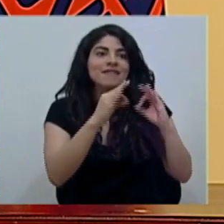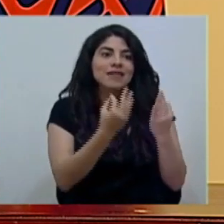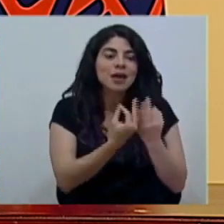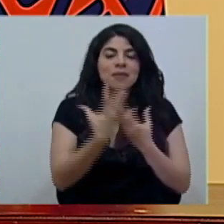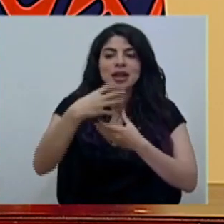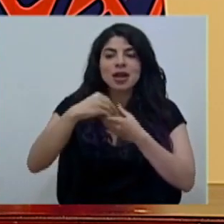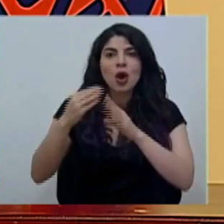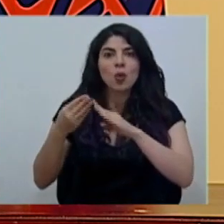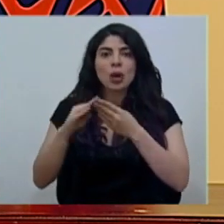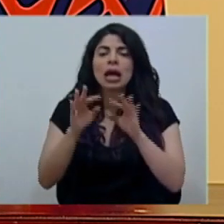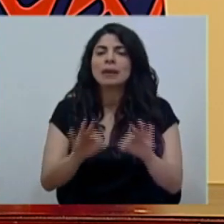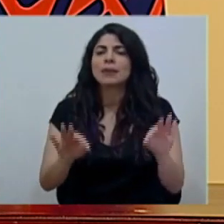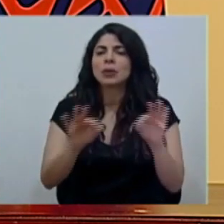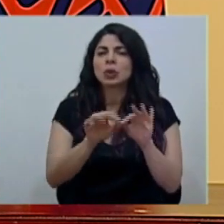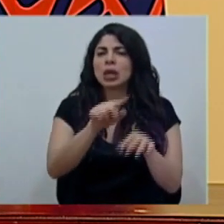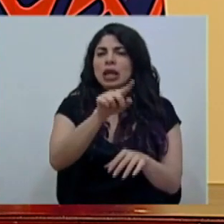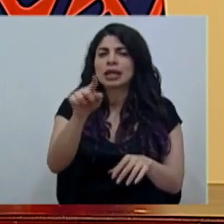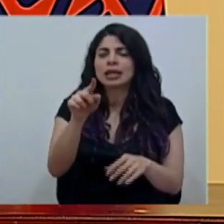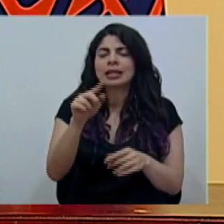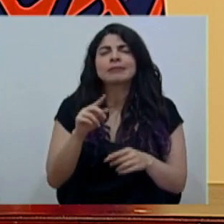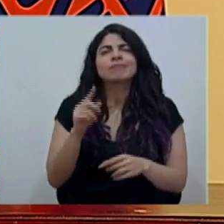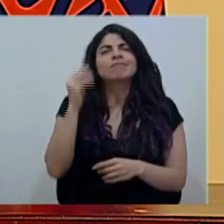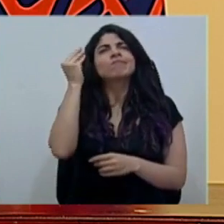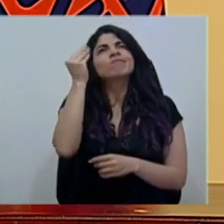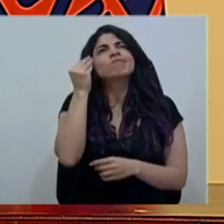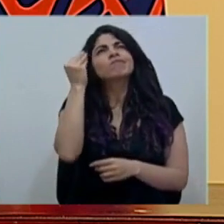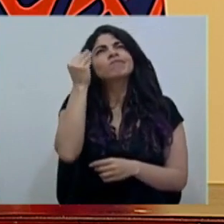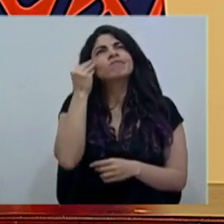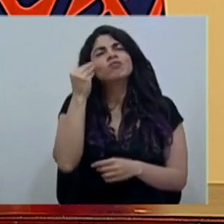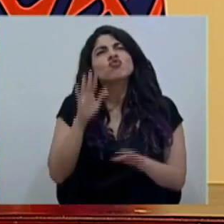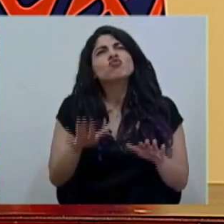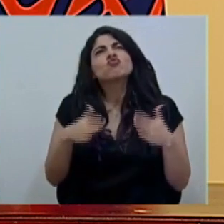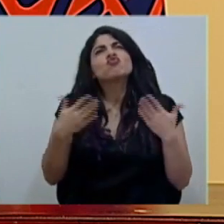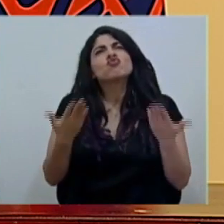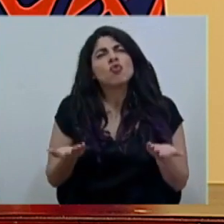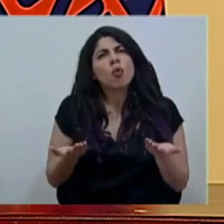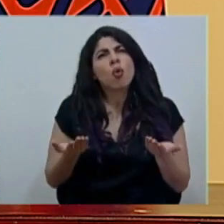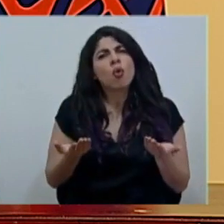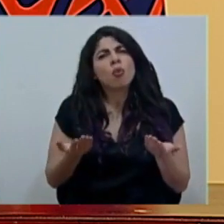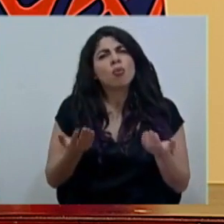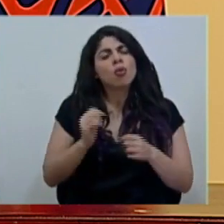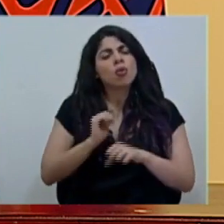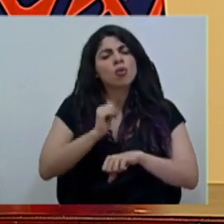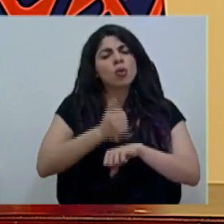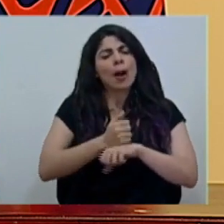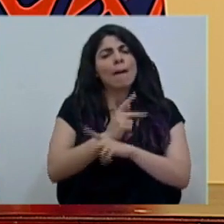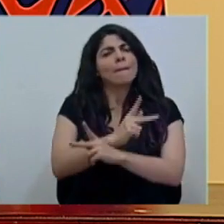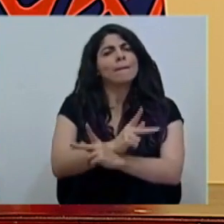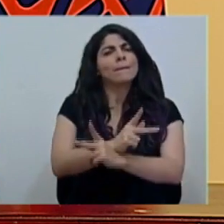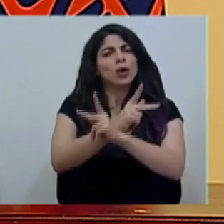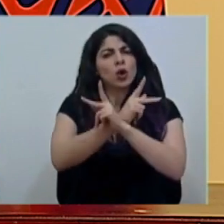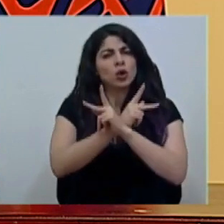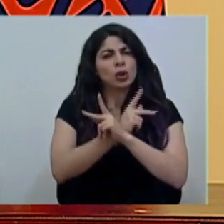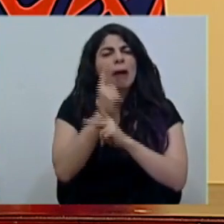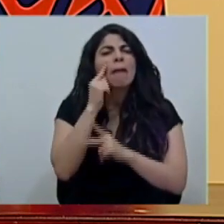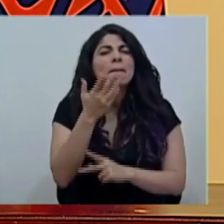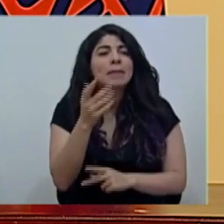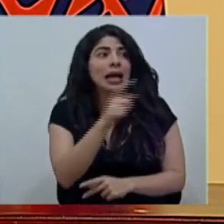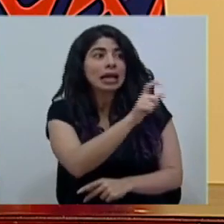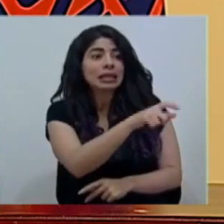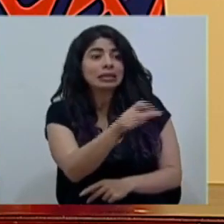importante que hagamos una reflexión muy clara sobre cómo establecer realmente ese escudo protector para aquellos